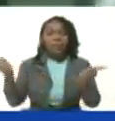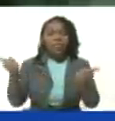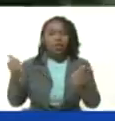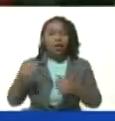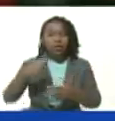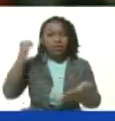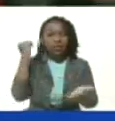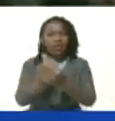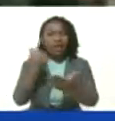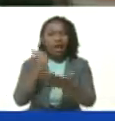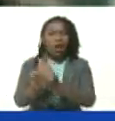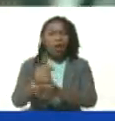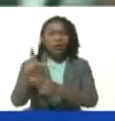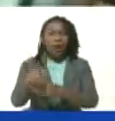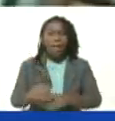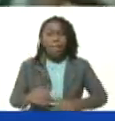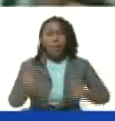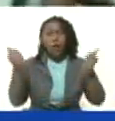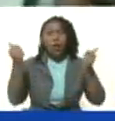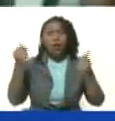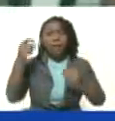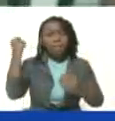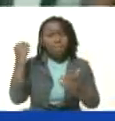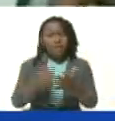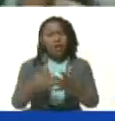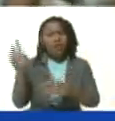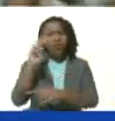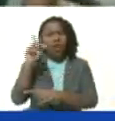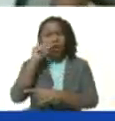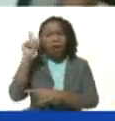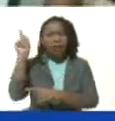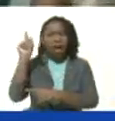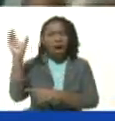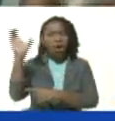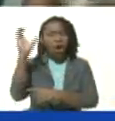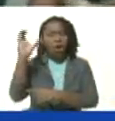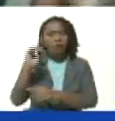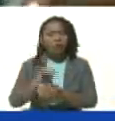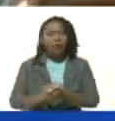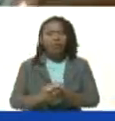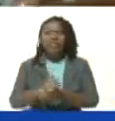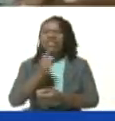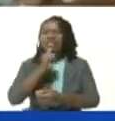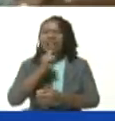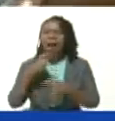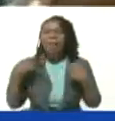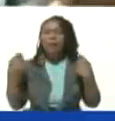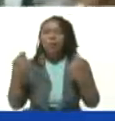asesinato, desaparición de miles de venezolanos en Colombia? ¿Quién?